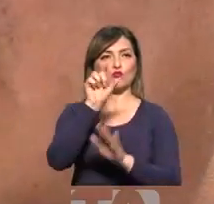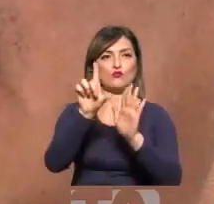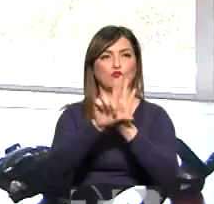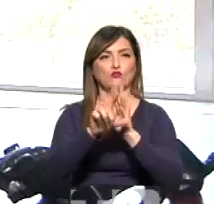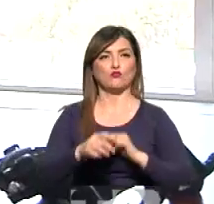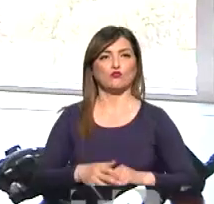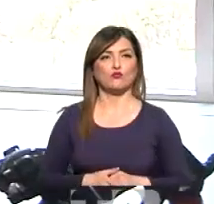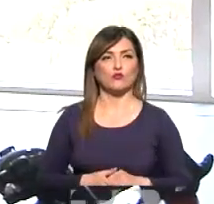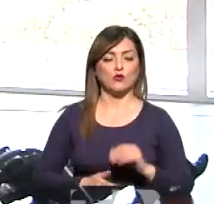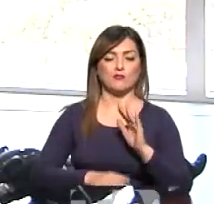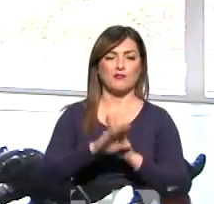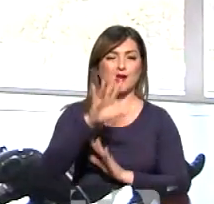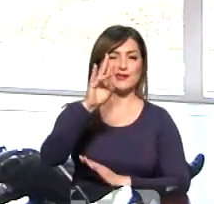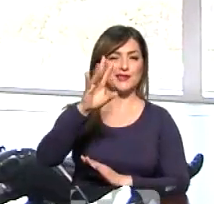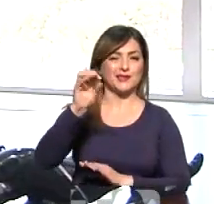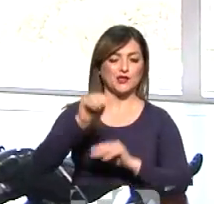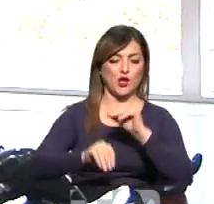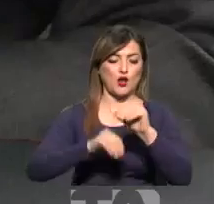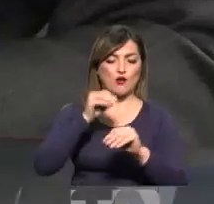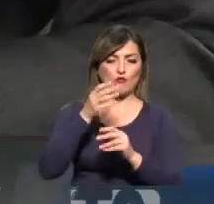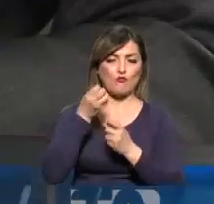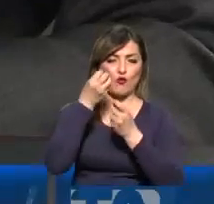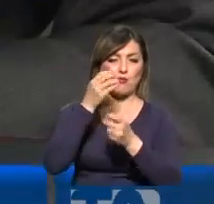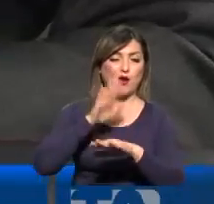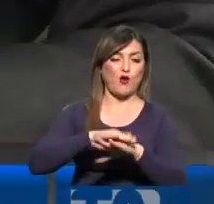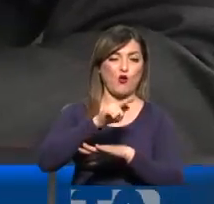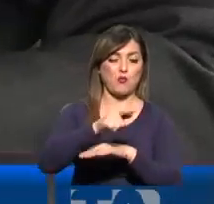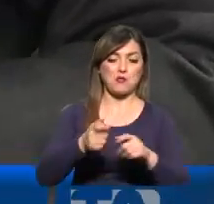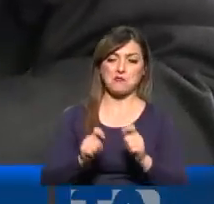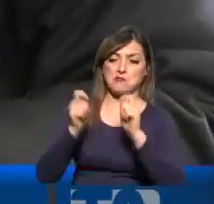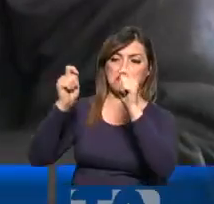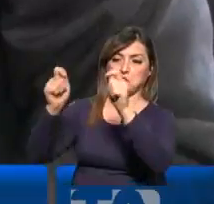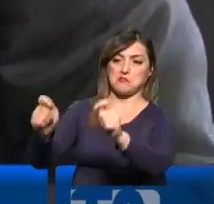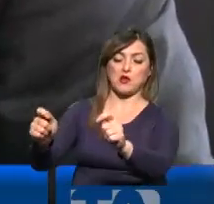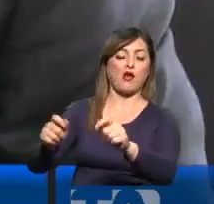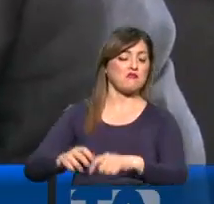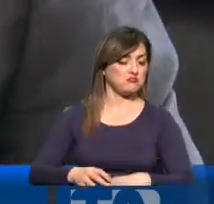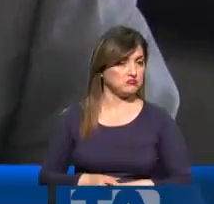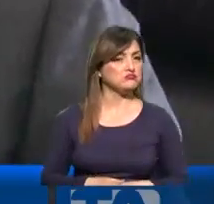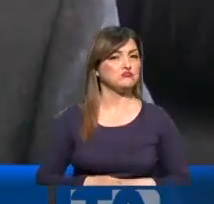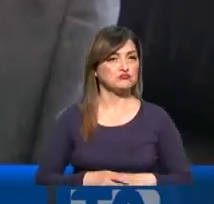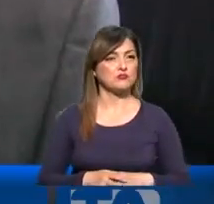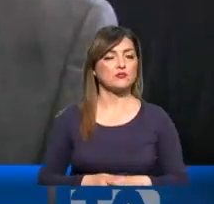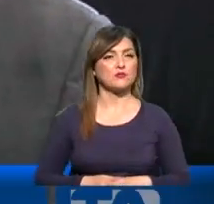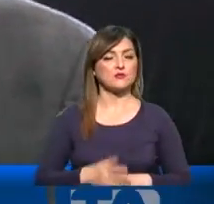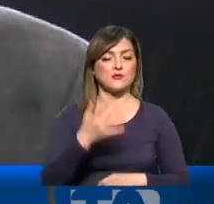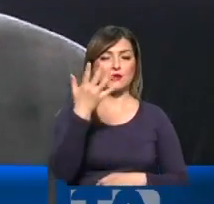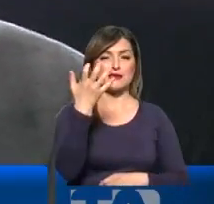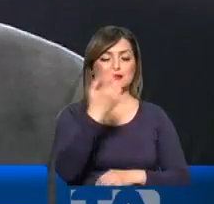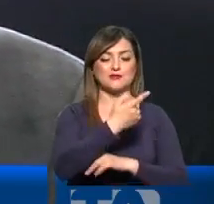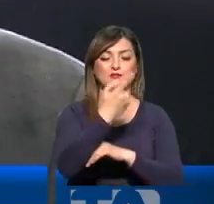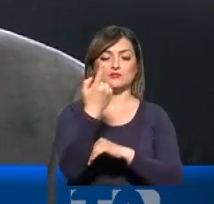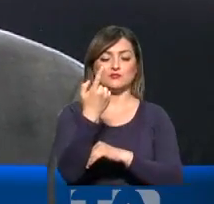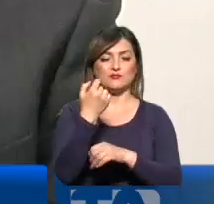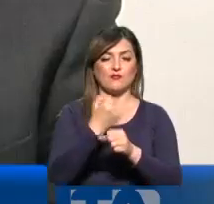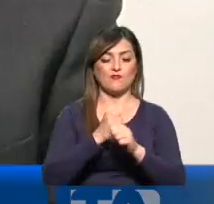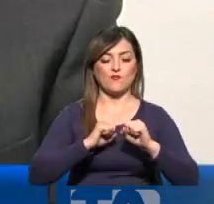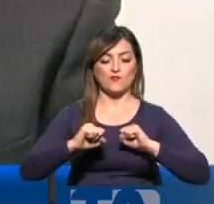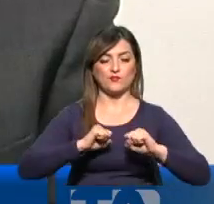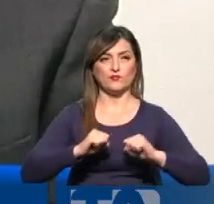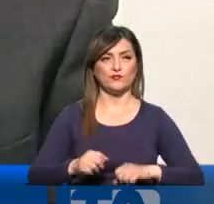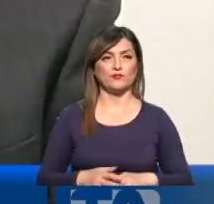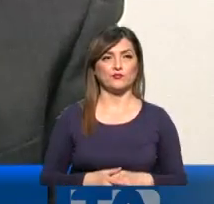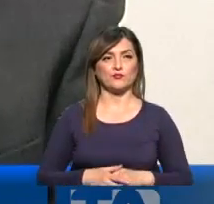ya emitió más de 70 informes con indicios de responsabilidad penal en algo más de 15 días que está en el cargo.